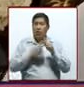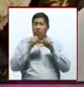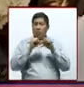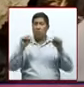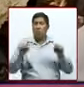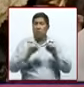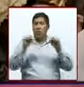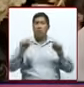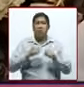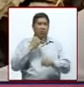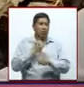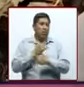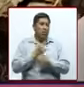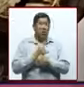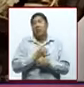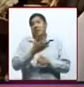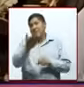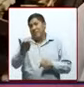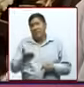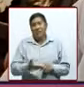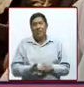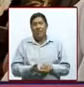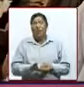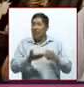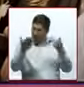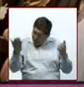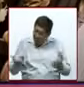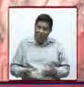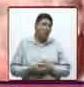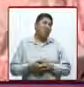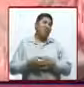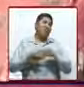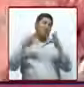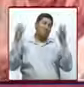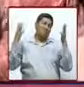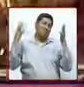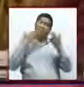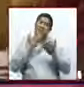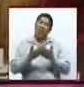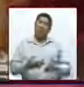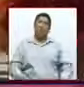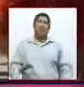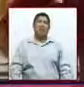sábado la iglesia es bien folclórica. Sí.